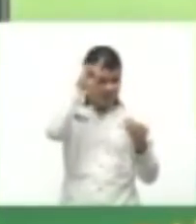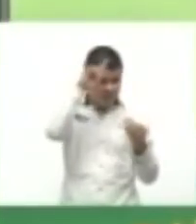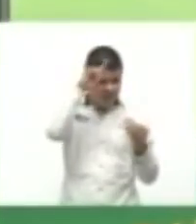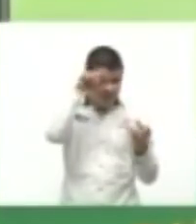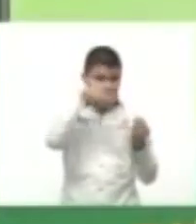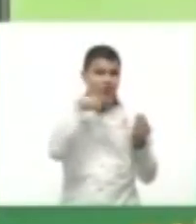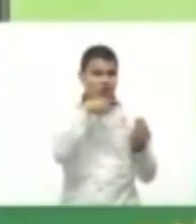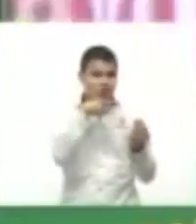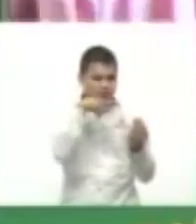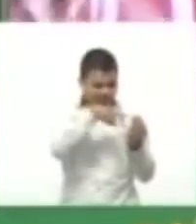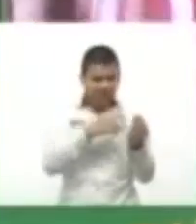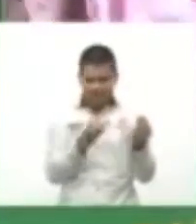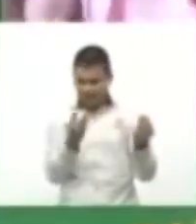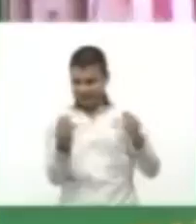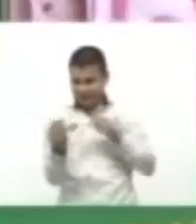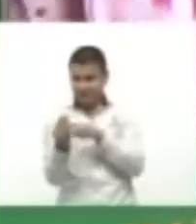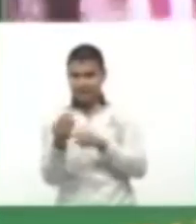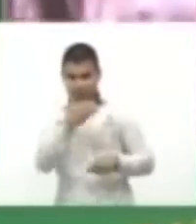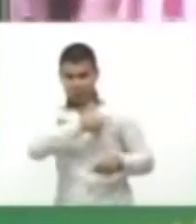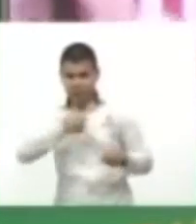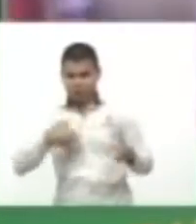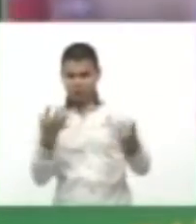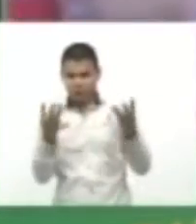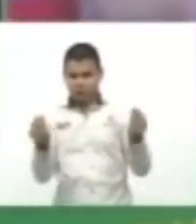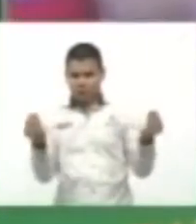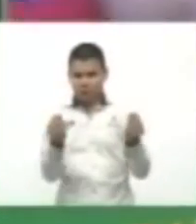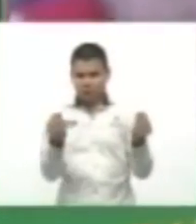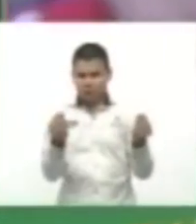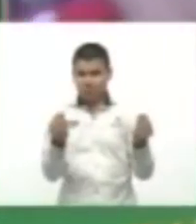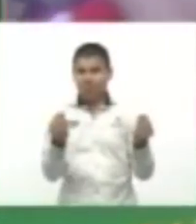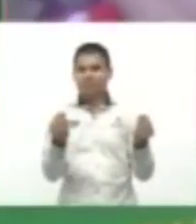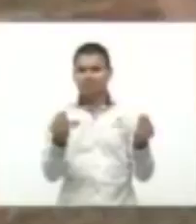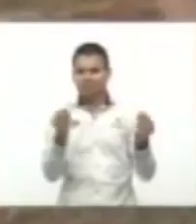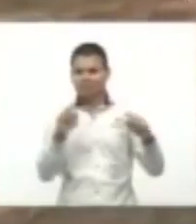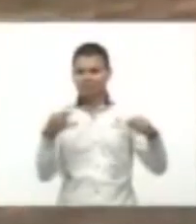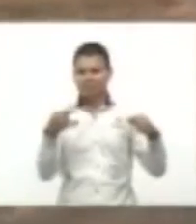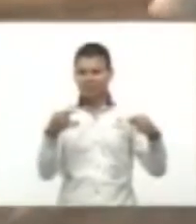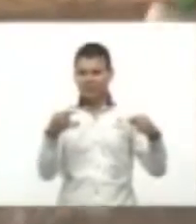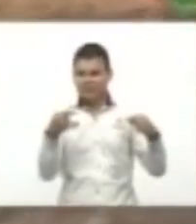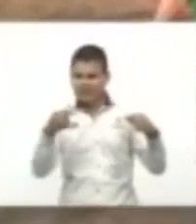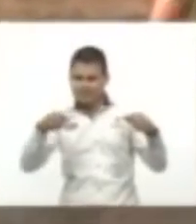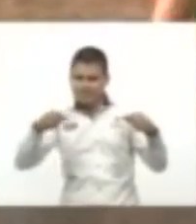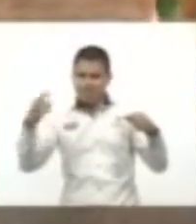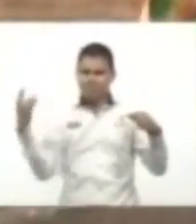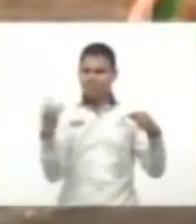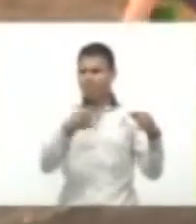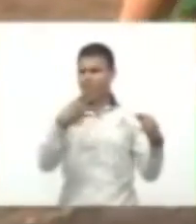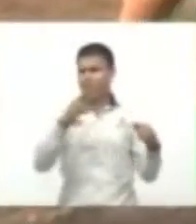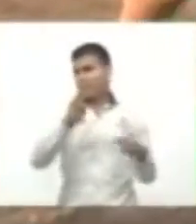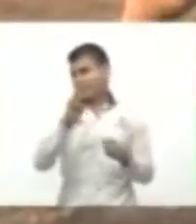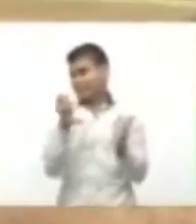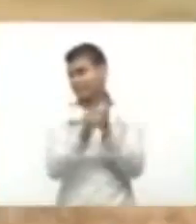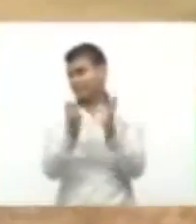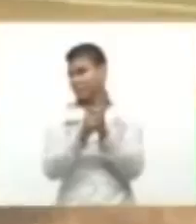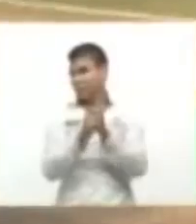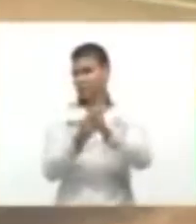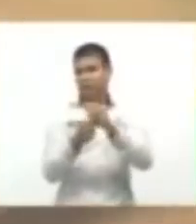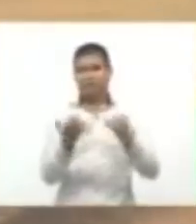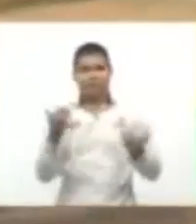estarán buscando a ritmo de carnaval los 3 puntos en la liga. El carnaval se tomó a Junior y desde